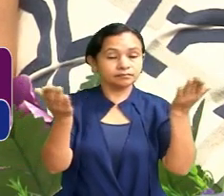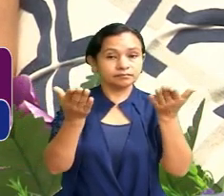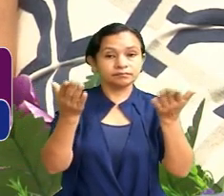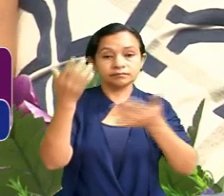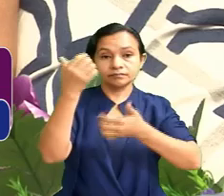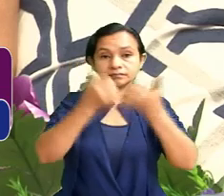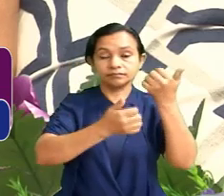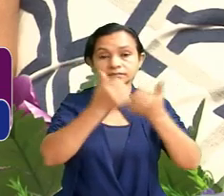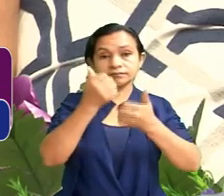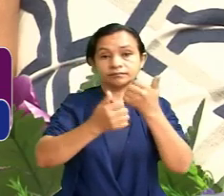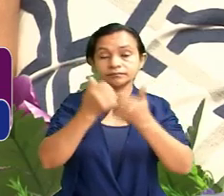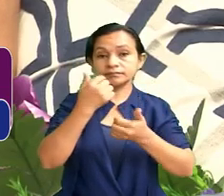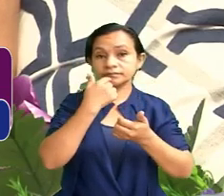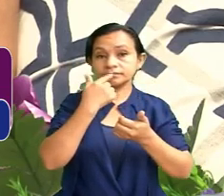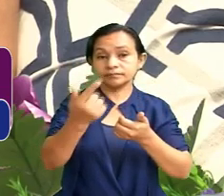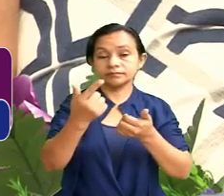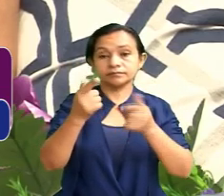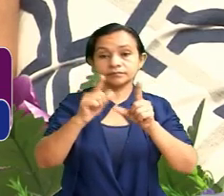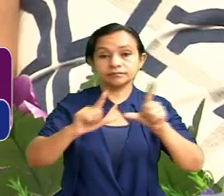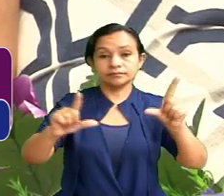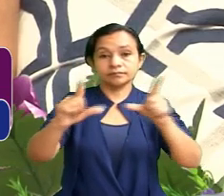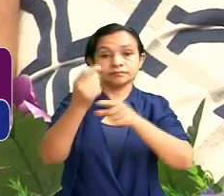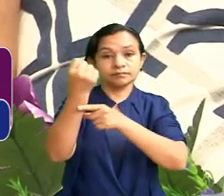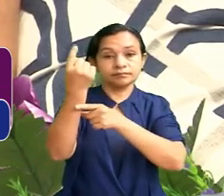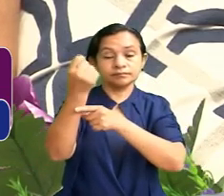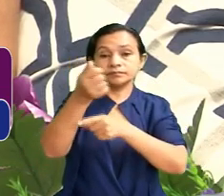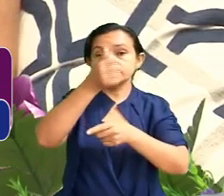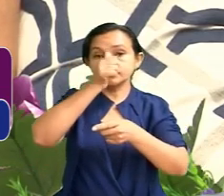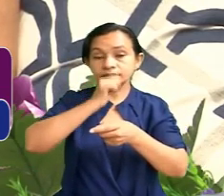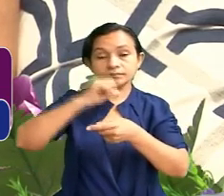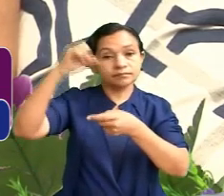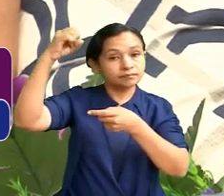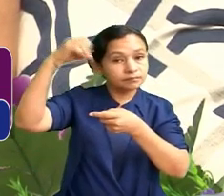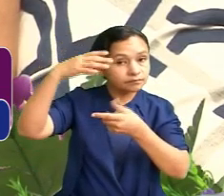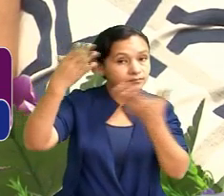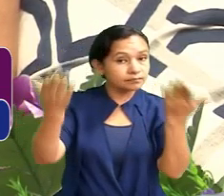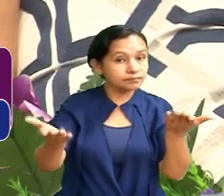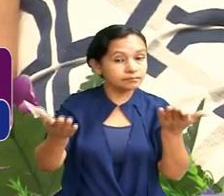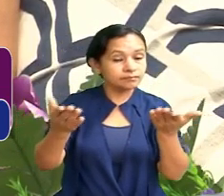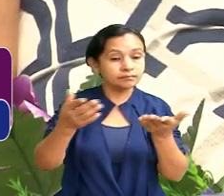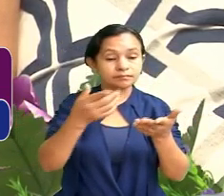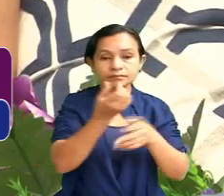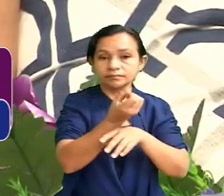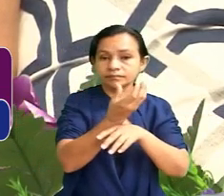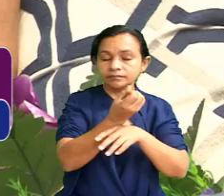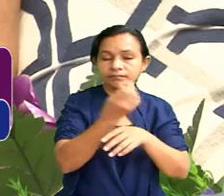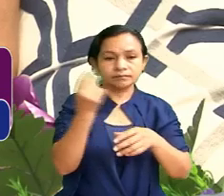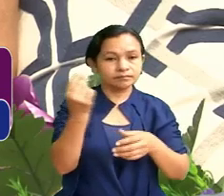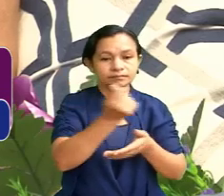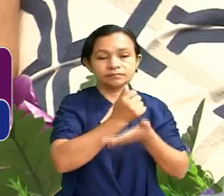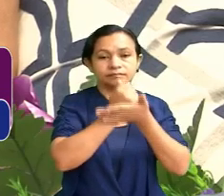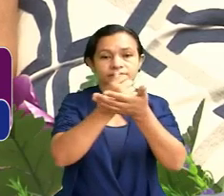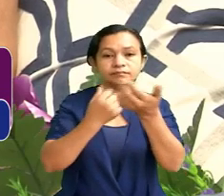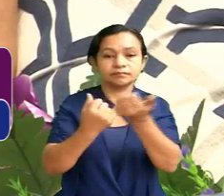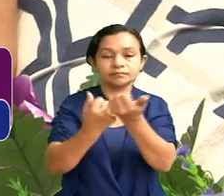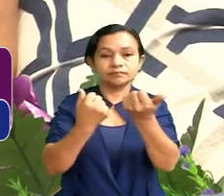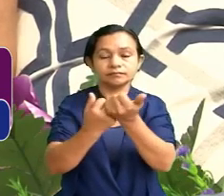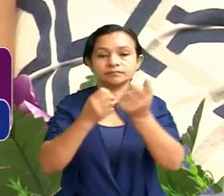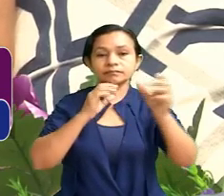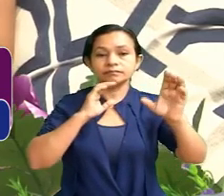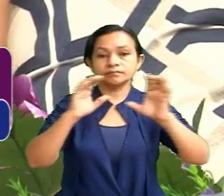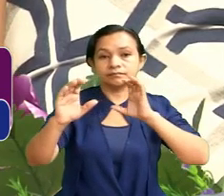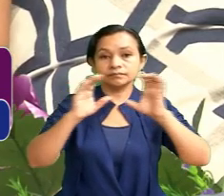que se reporte en un territorio por falta de uno de los servicios de agua de energía a la alcaldía está lista en mecanismos de comunicación